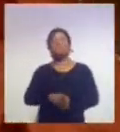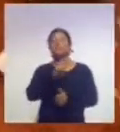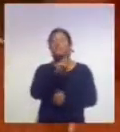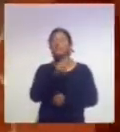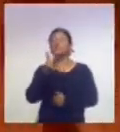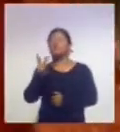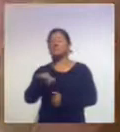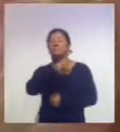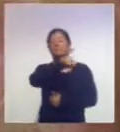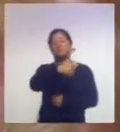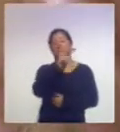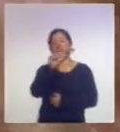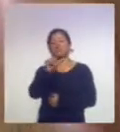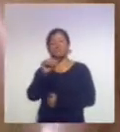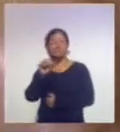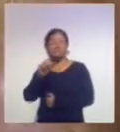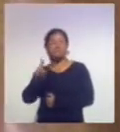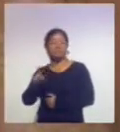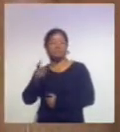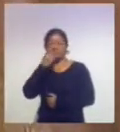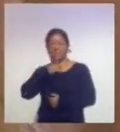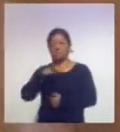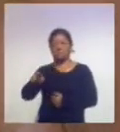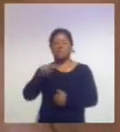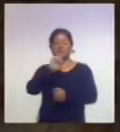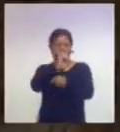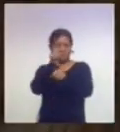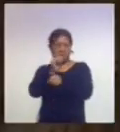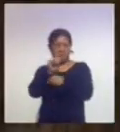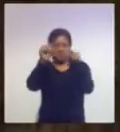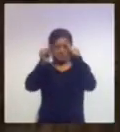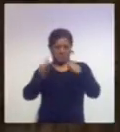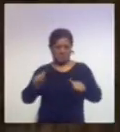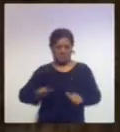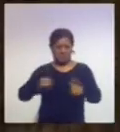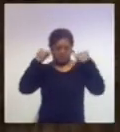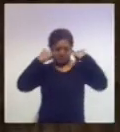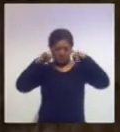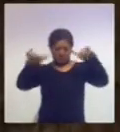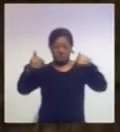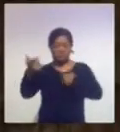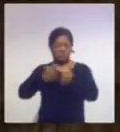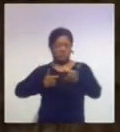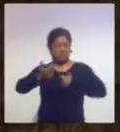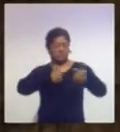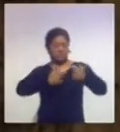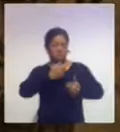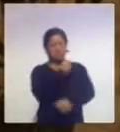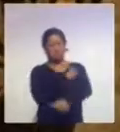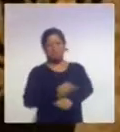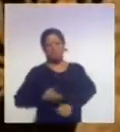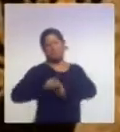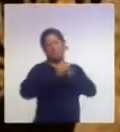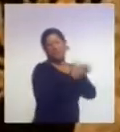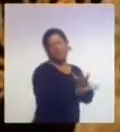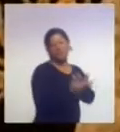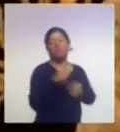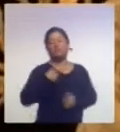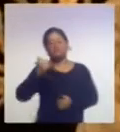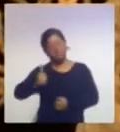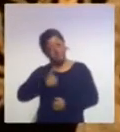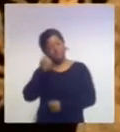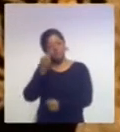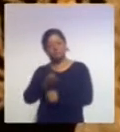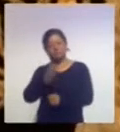José Antonio Cepeda resaltaron que el arte taurino sostiene la economía de sus familias, quienes aprovechan este tipo de eventos para promover